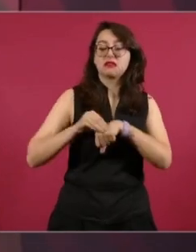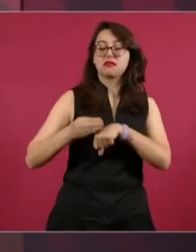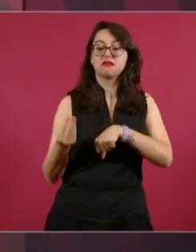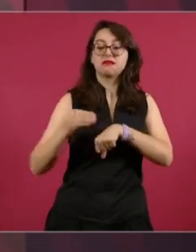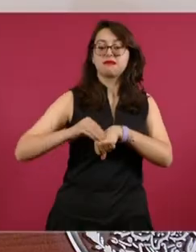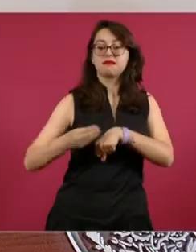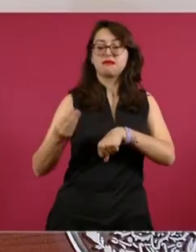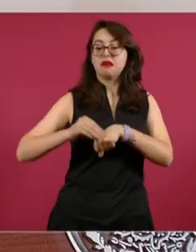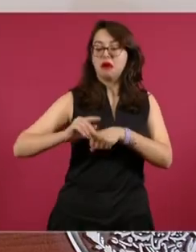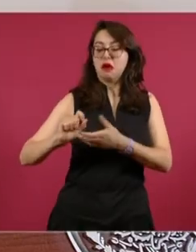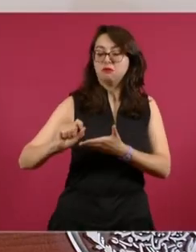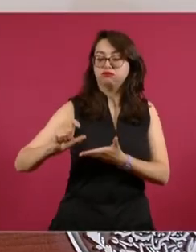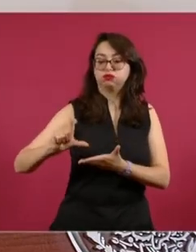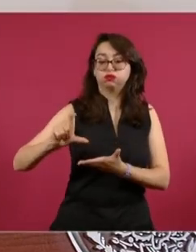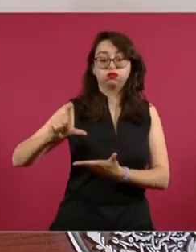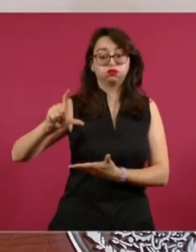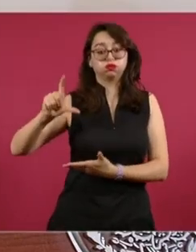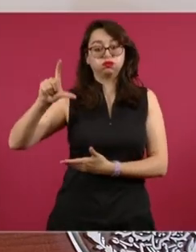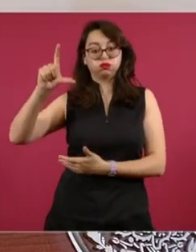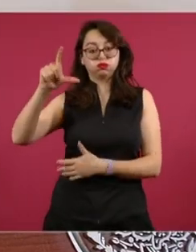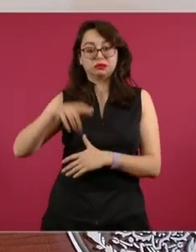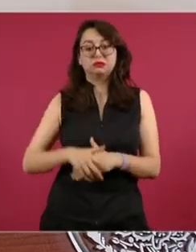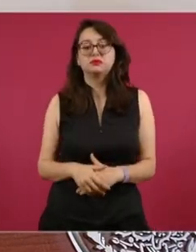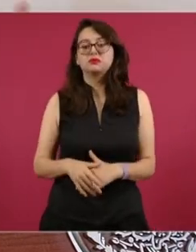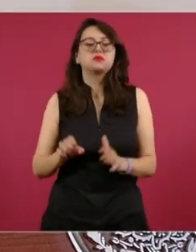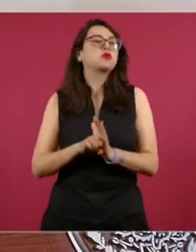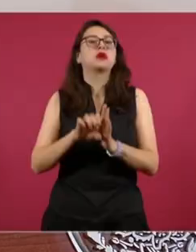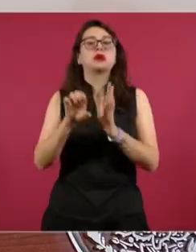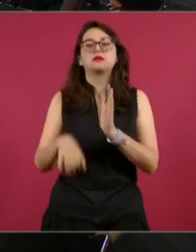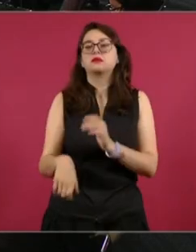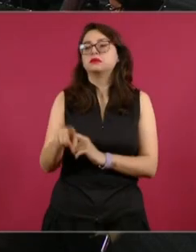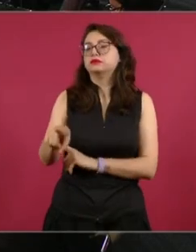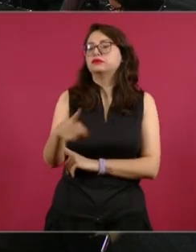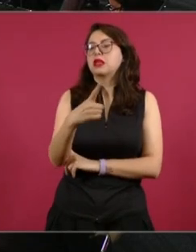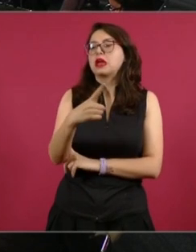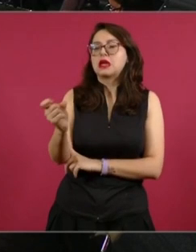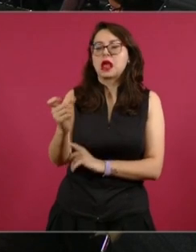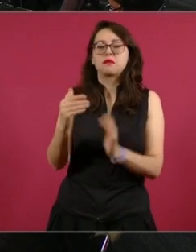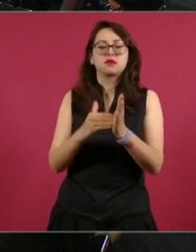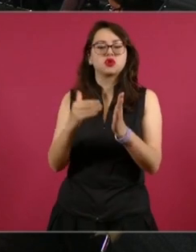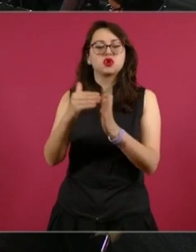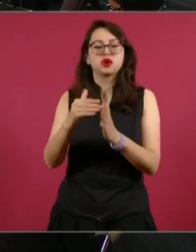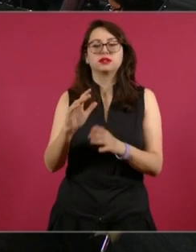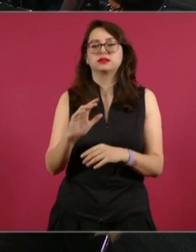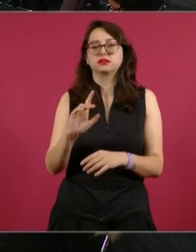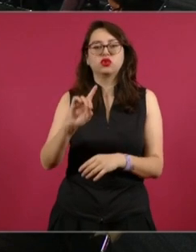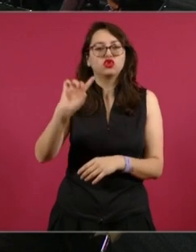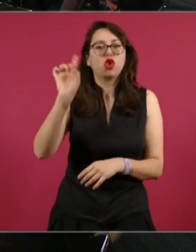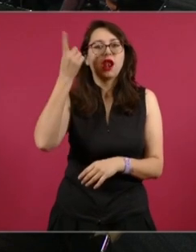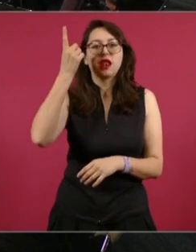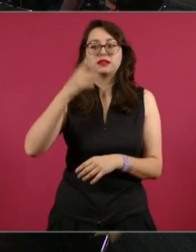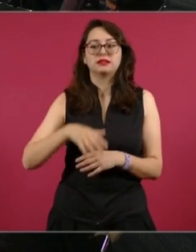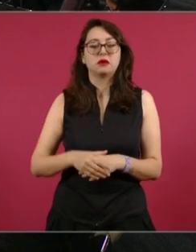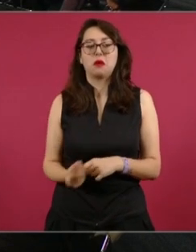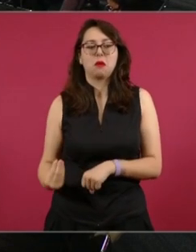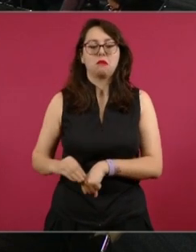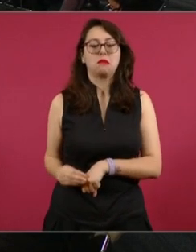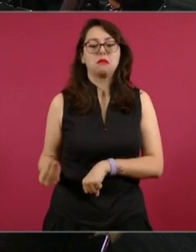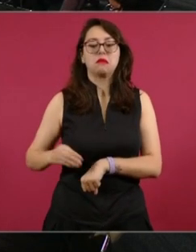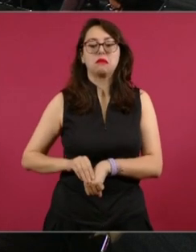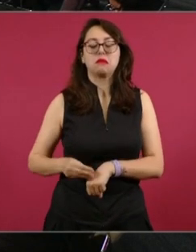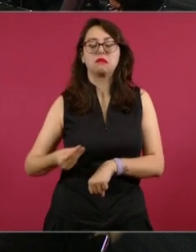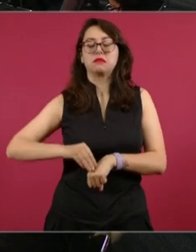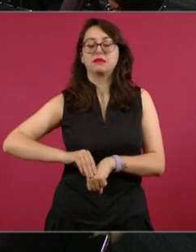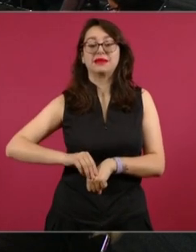y si valían 100 millones de dólares, las vendieron en más de 300 millones de dólares,